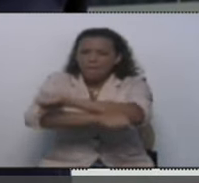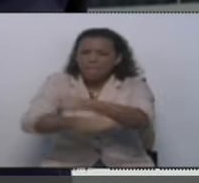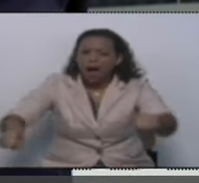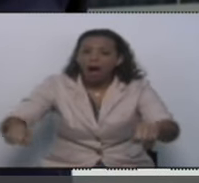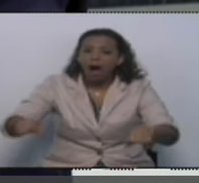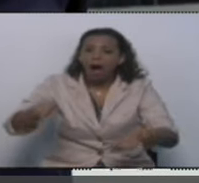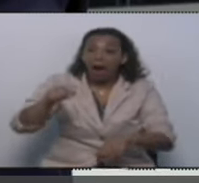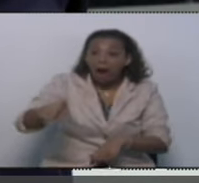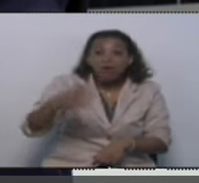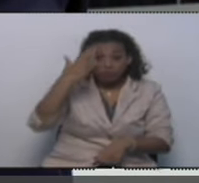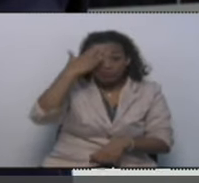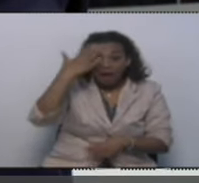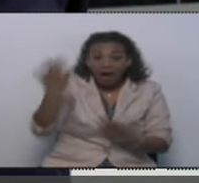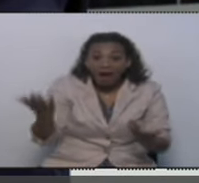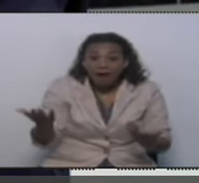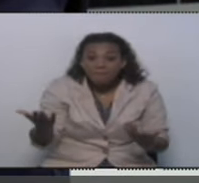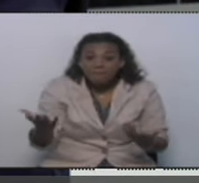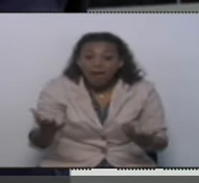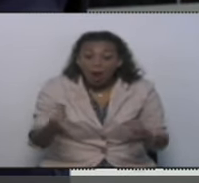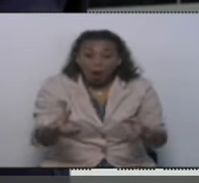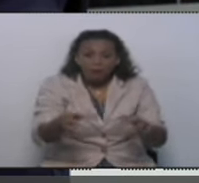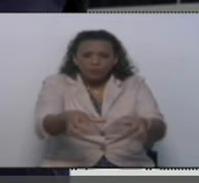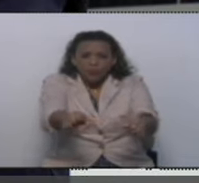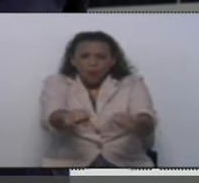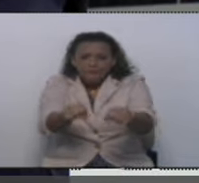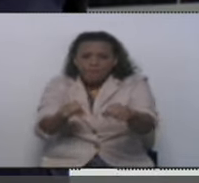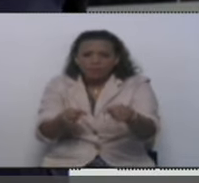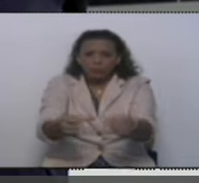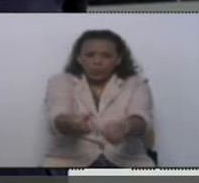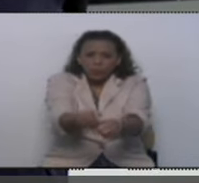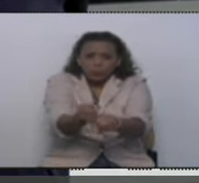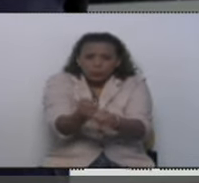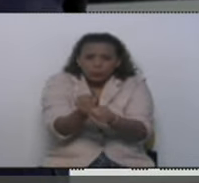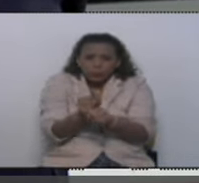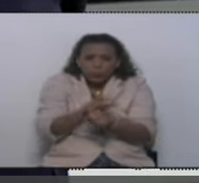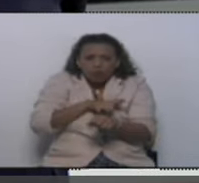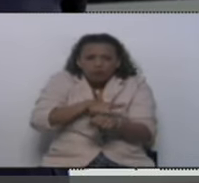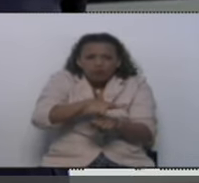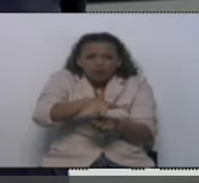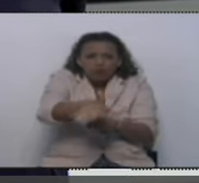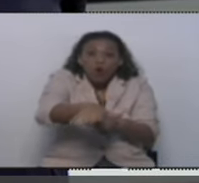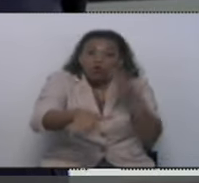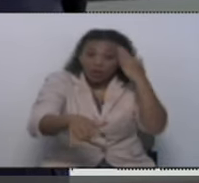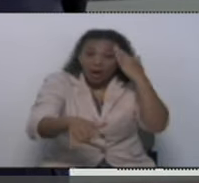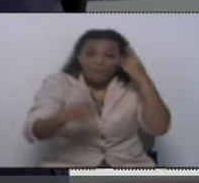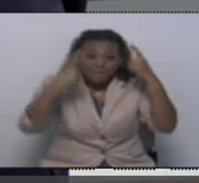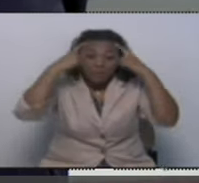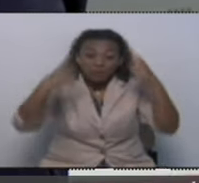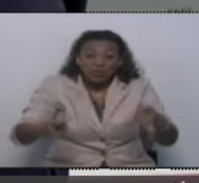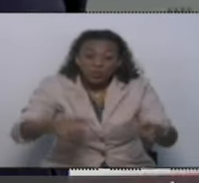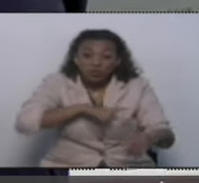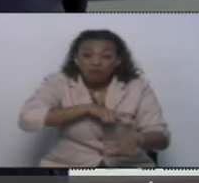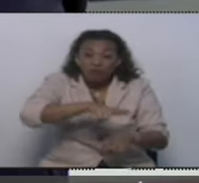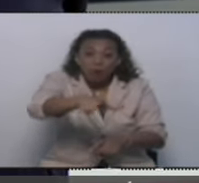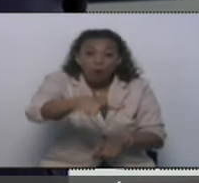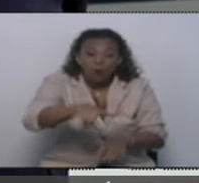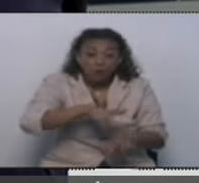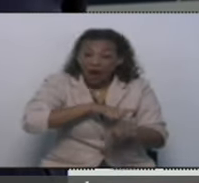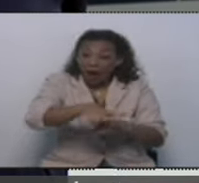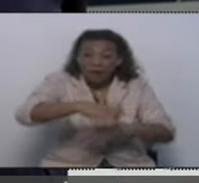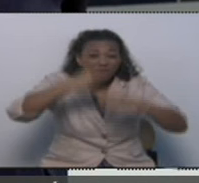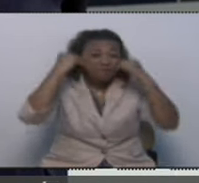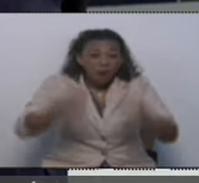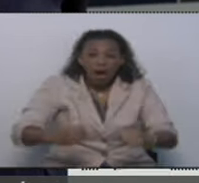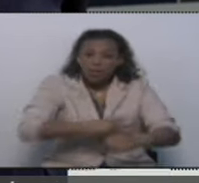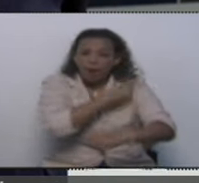Lo saben los pilotos. Y lo sabe cualquiera, pues, que tú agarres los aviones de más